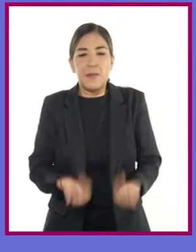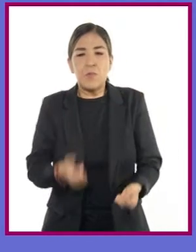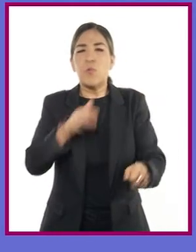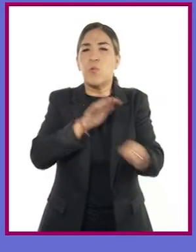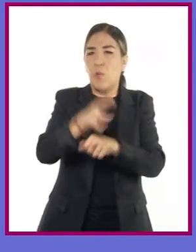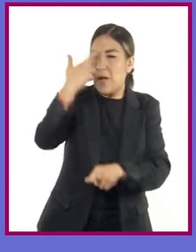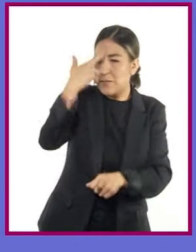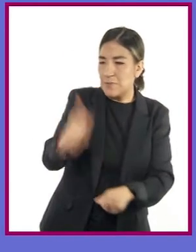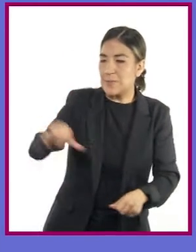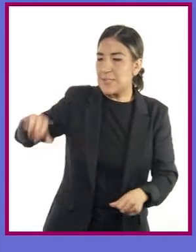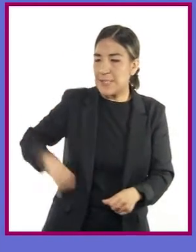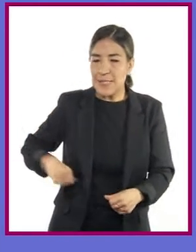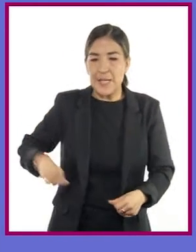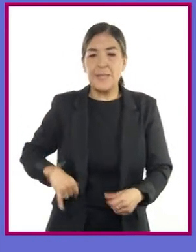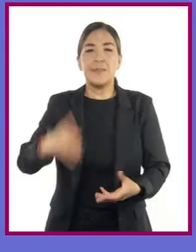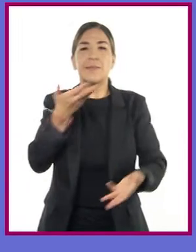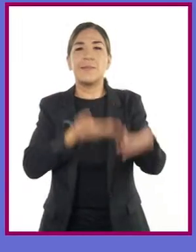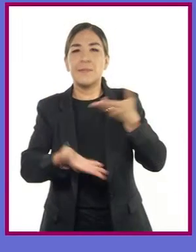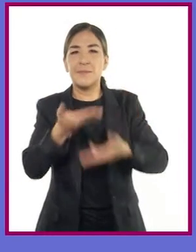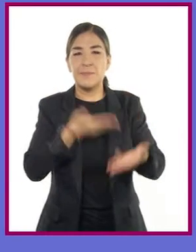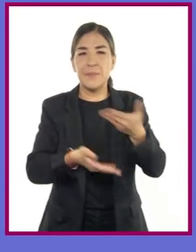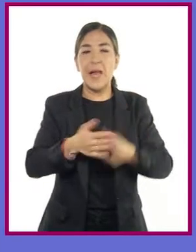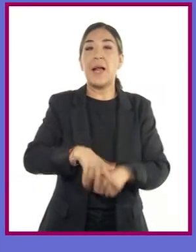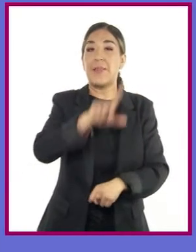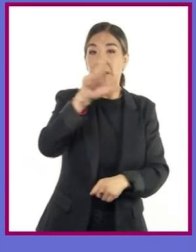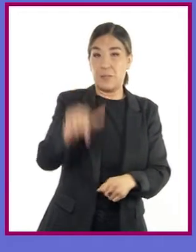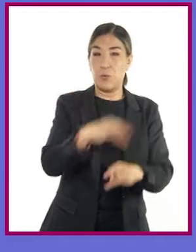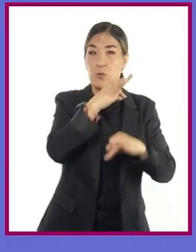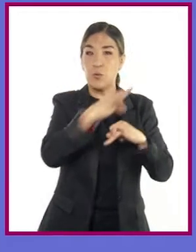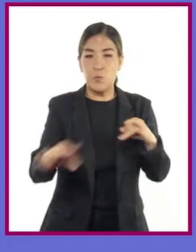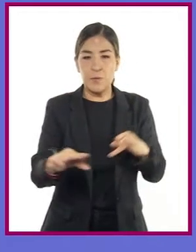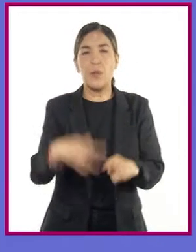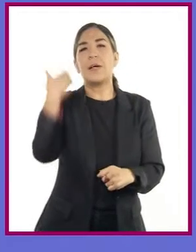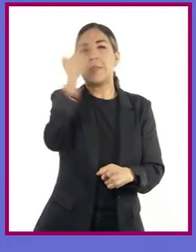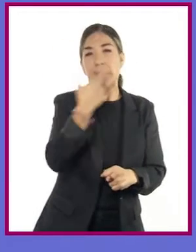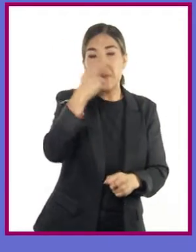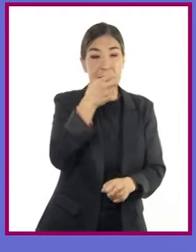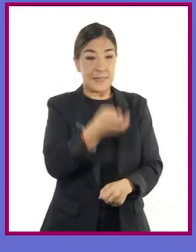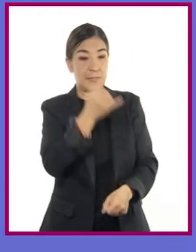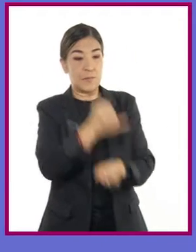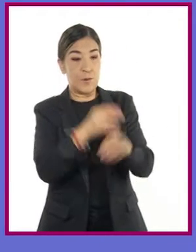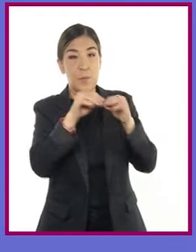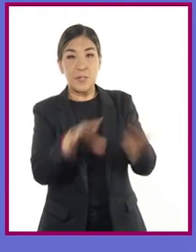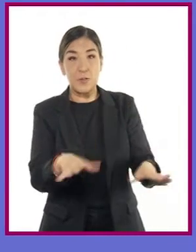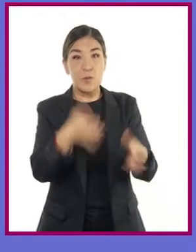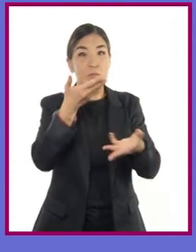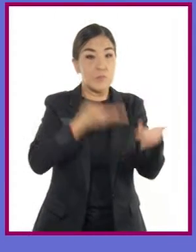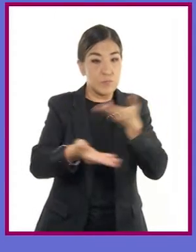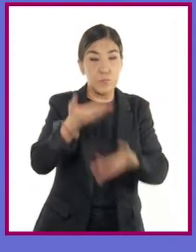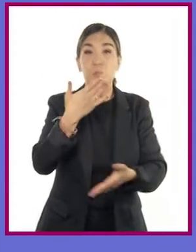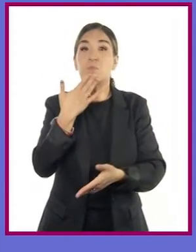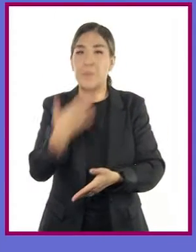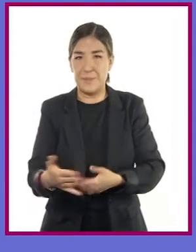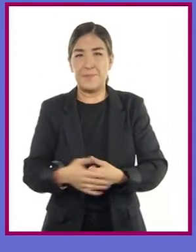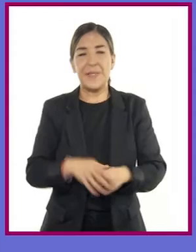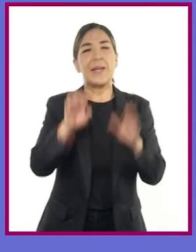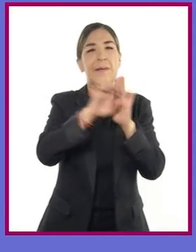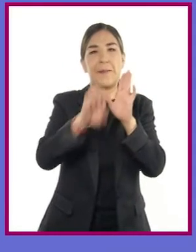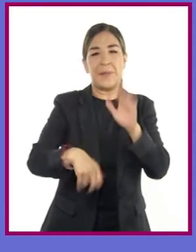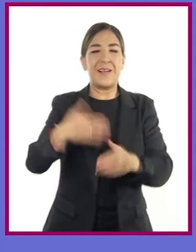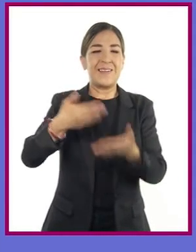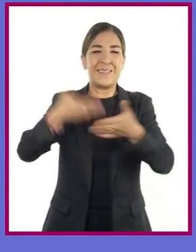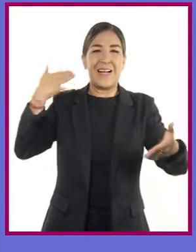causas, intereses o valores involucrados, y finalmente, verificar que los datos sean correctos. Por ejemplo, en el sismo